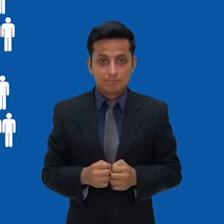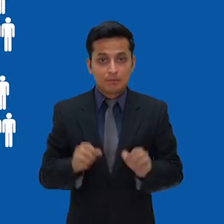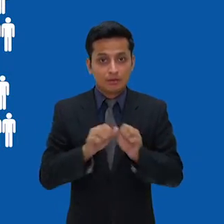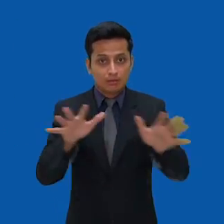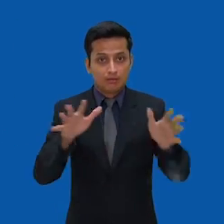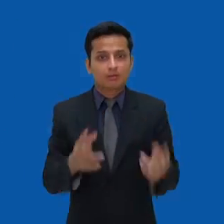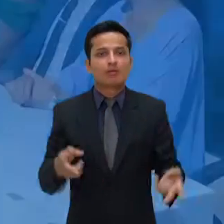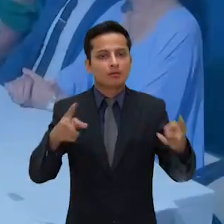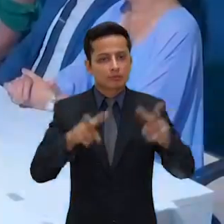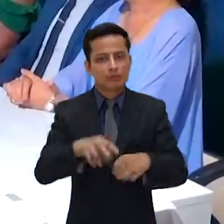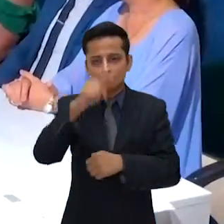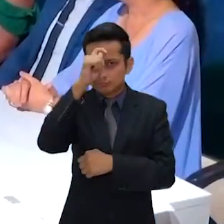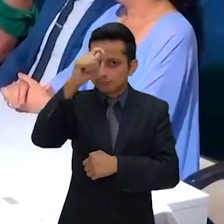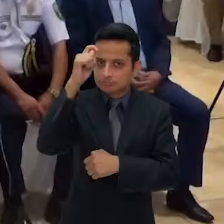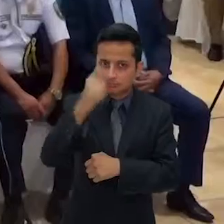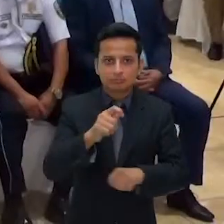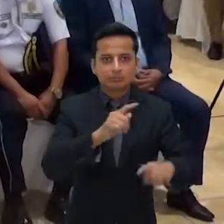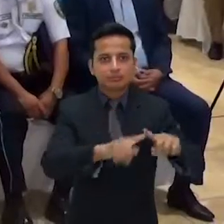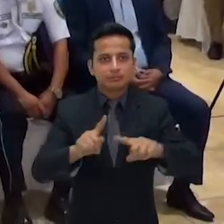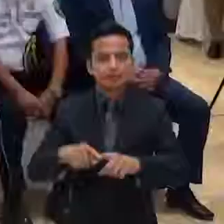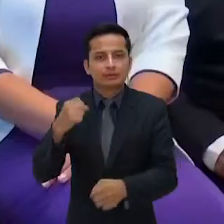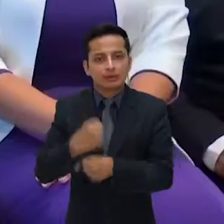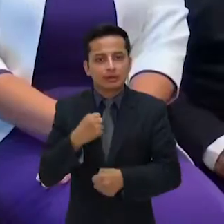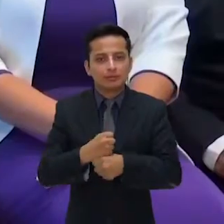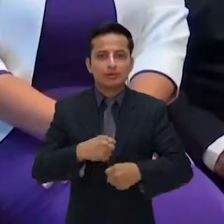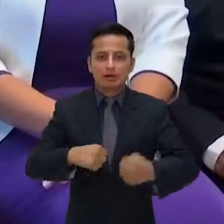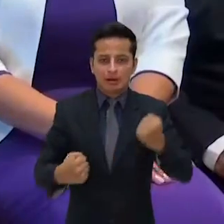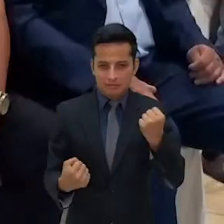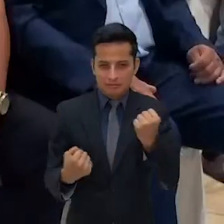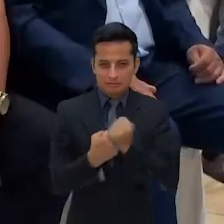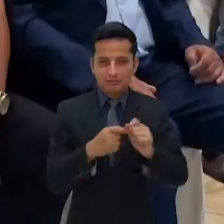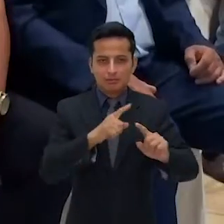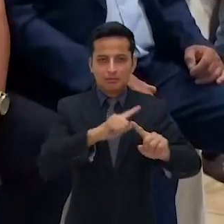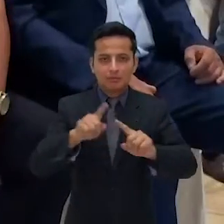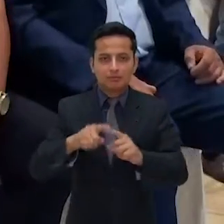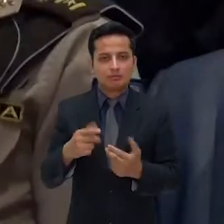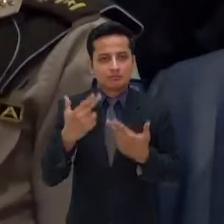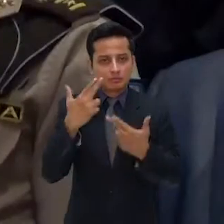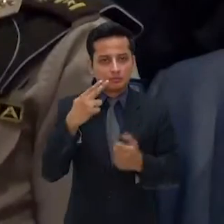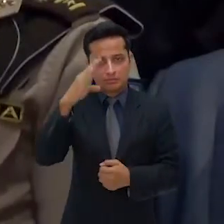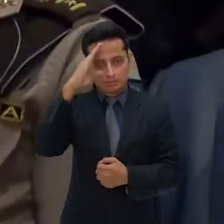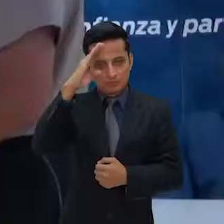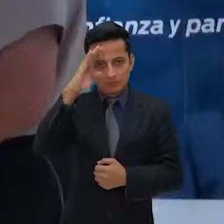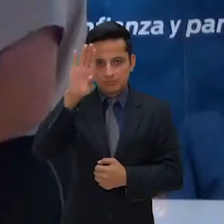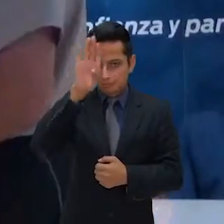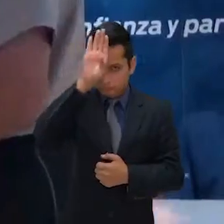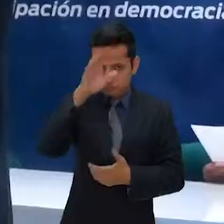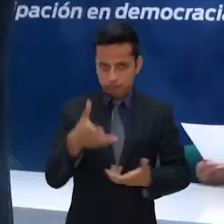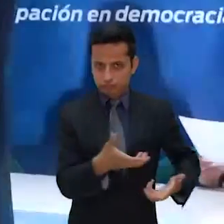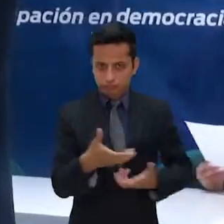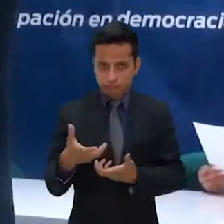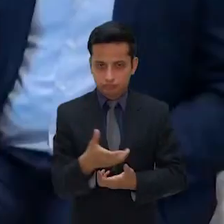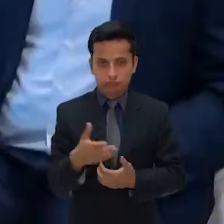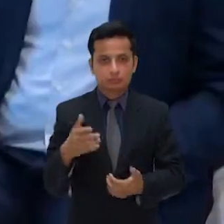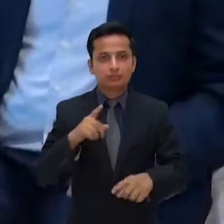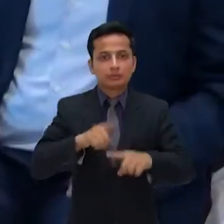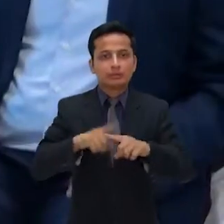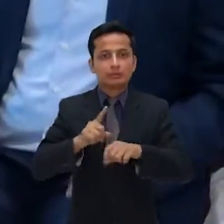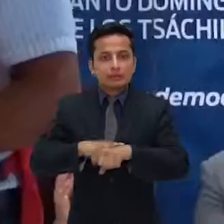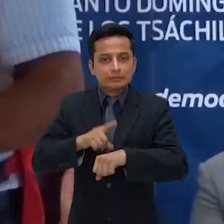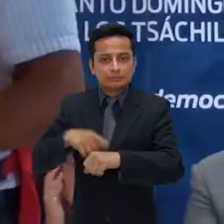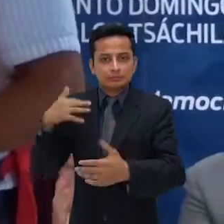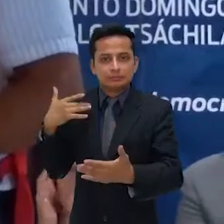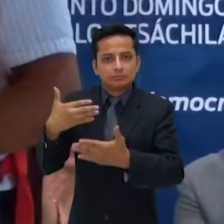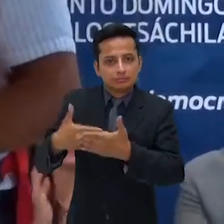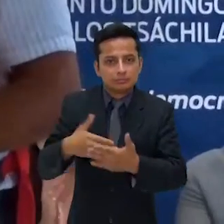rurales. En este evento también se reconoció la cooperación y el trabajo desplegado por los integrantes de la Mesa Nacional de Seguridad durante